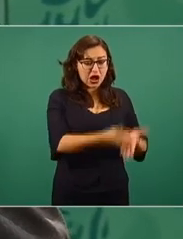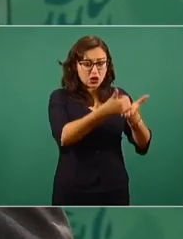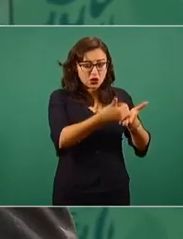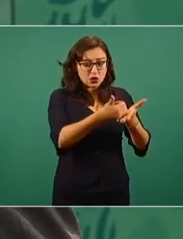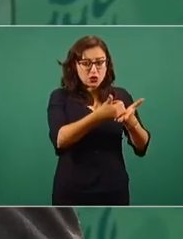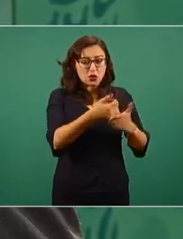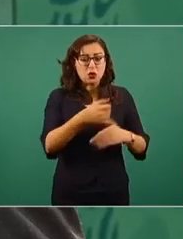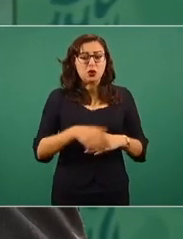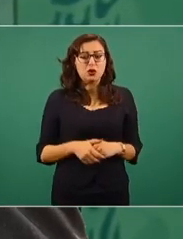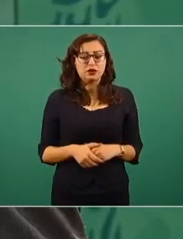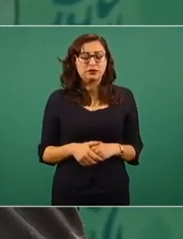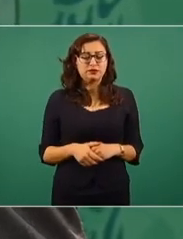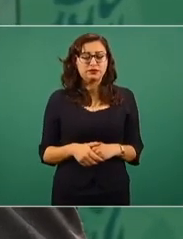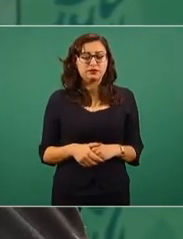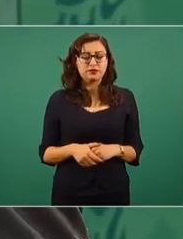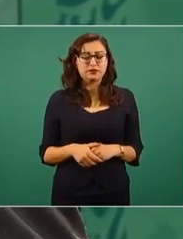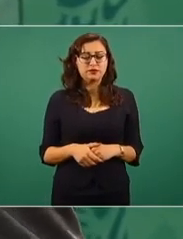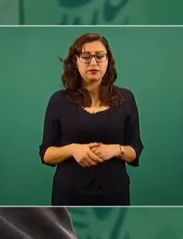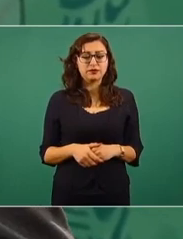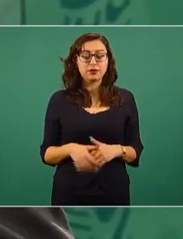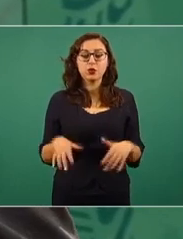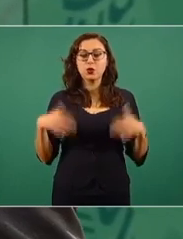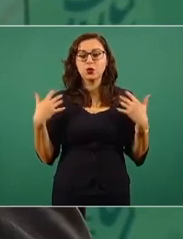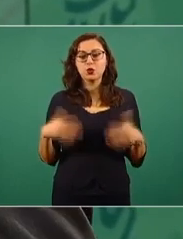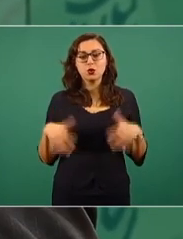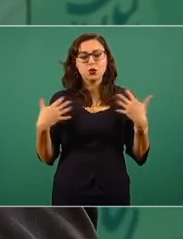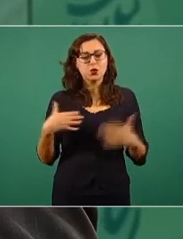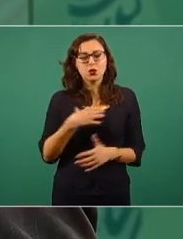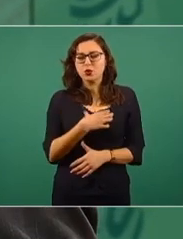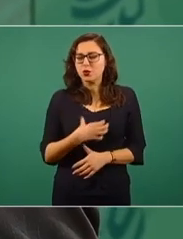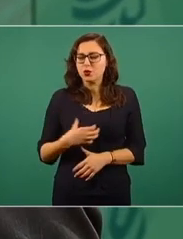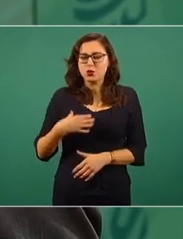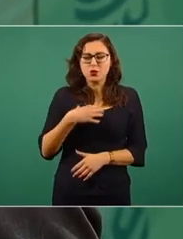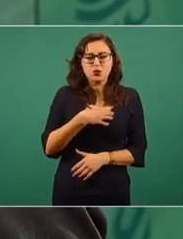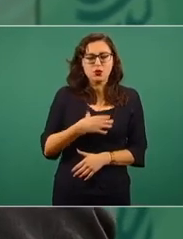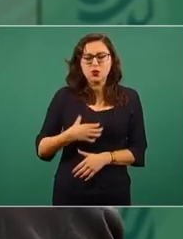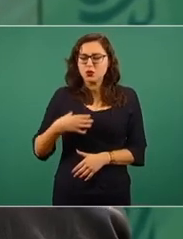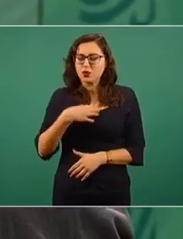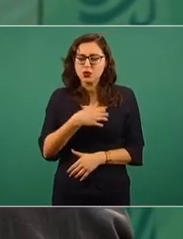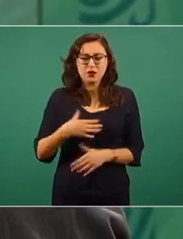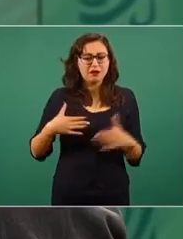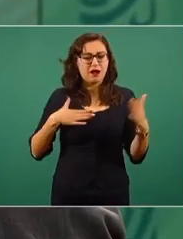tener la dicha enorme de practicar